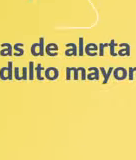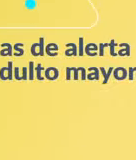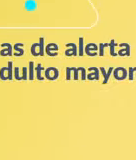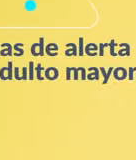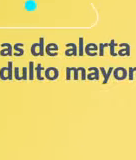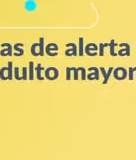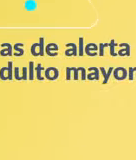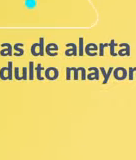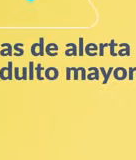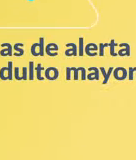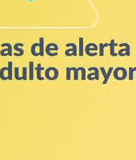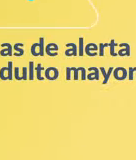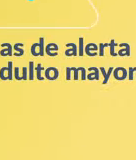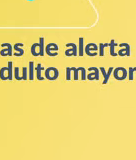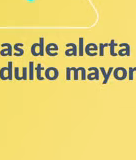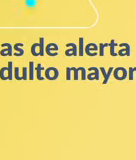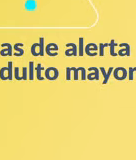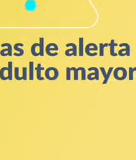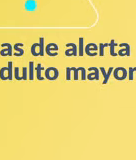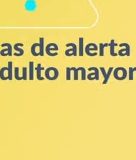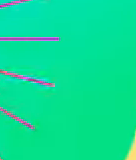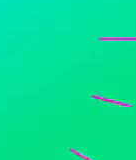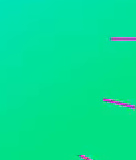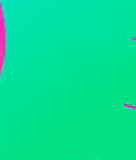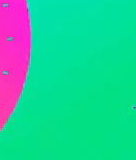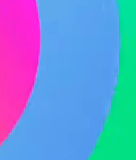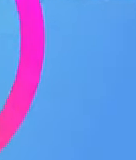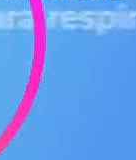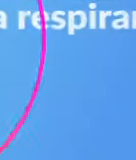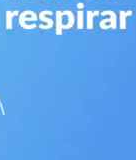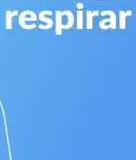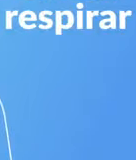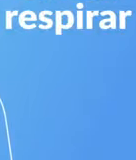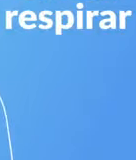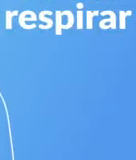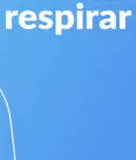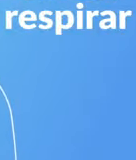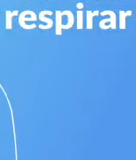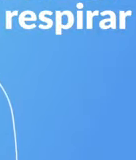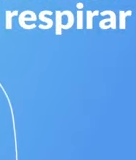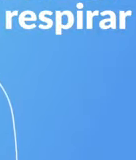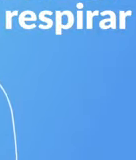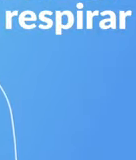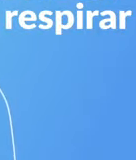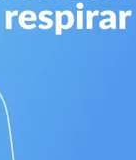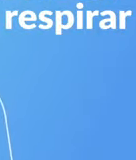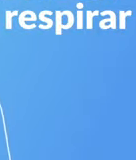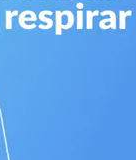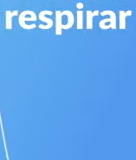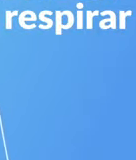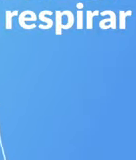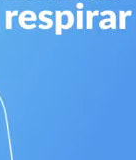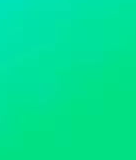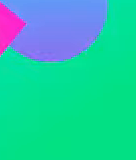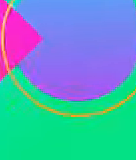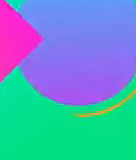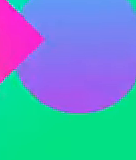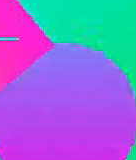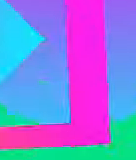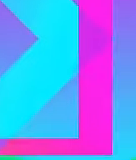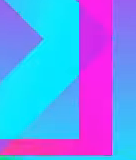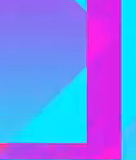Síntomas de alerta en un adulto mayor. Dificultad para respirar.